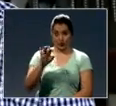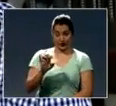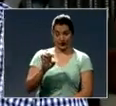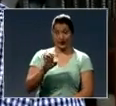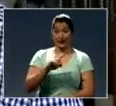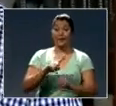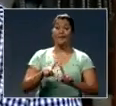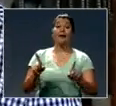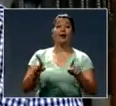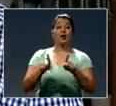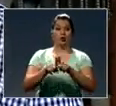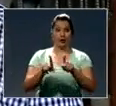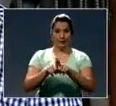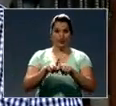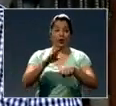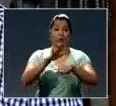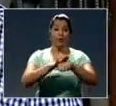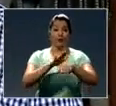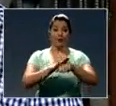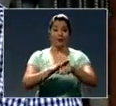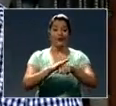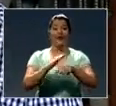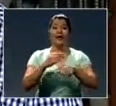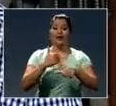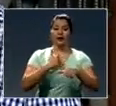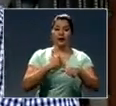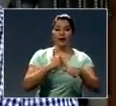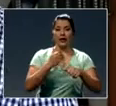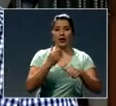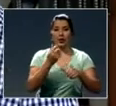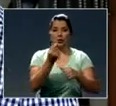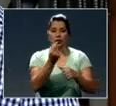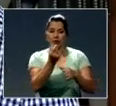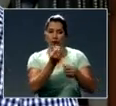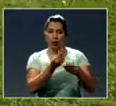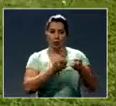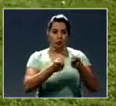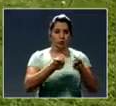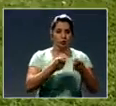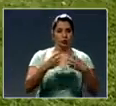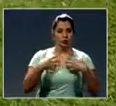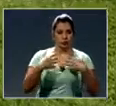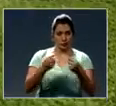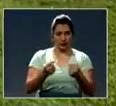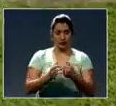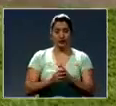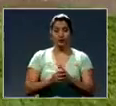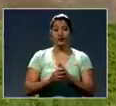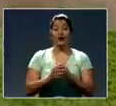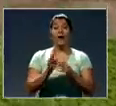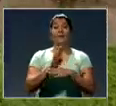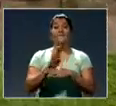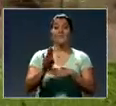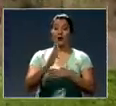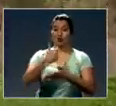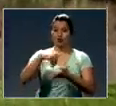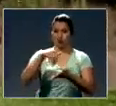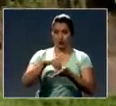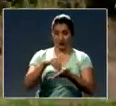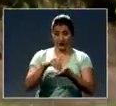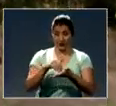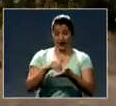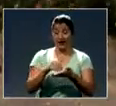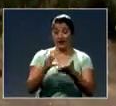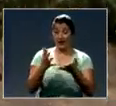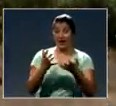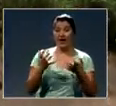a mantener financiada de una manera sana esta brecha comercial. El Banco Central tiene previsto en su programación macroeconómica